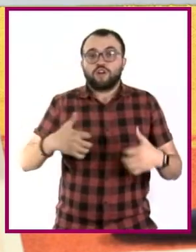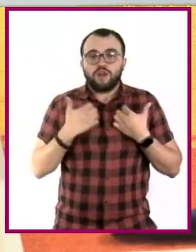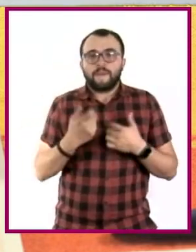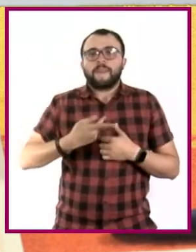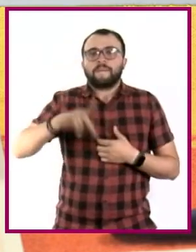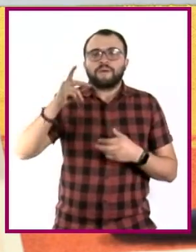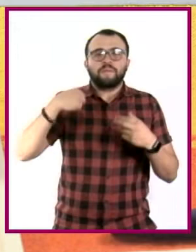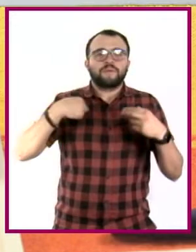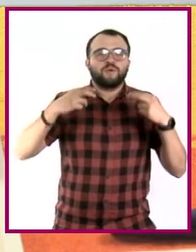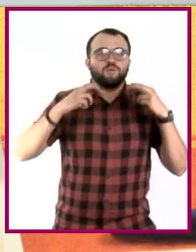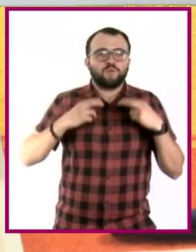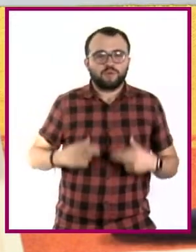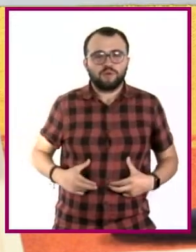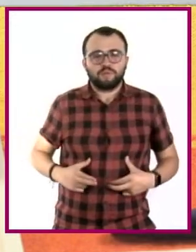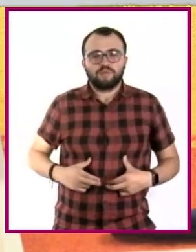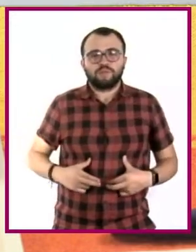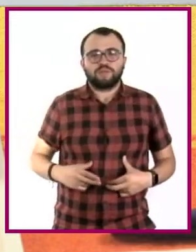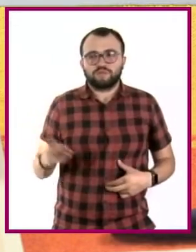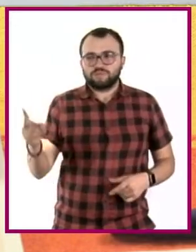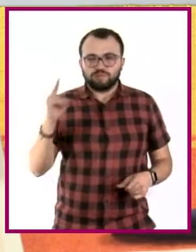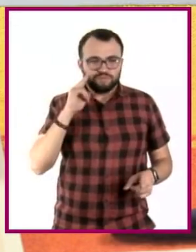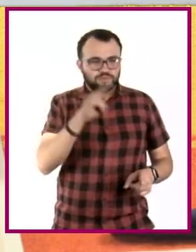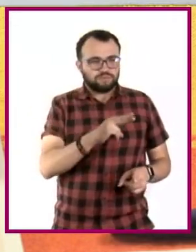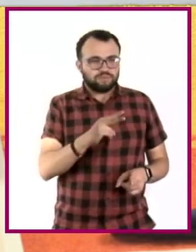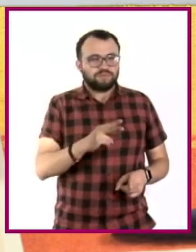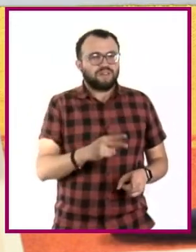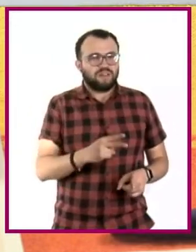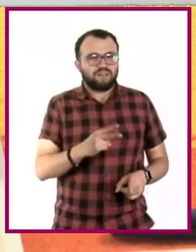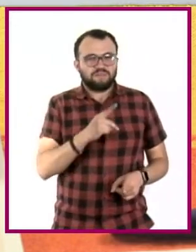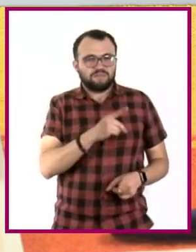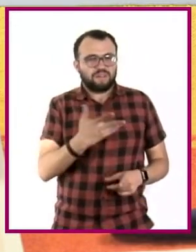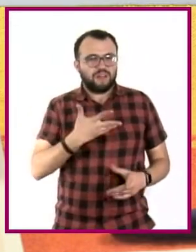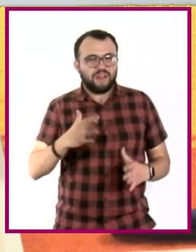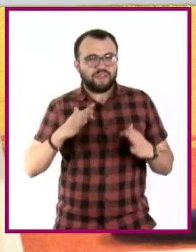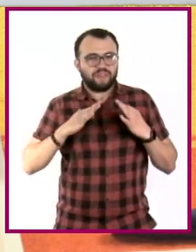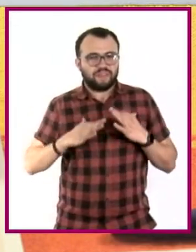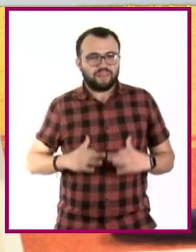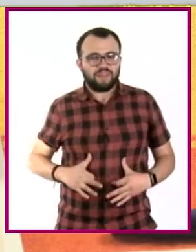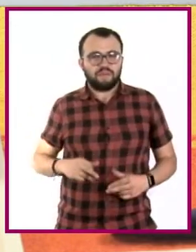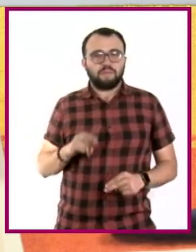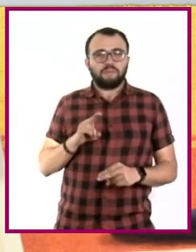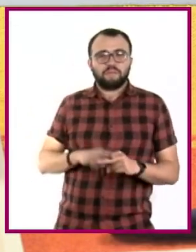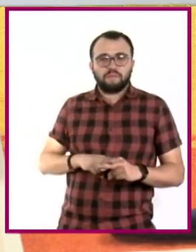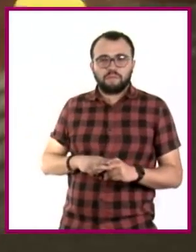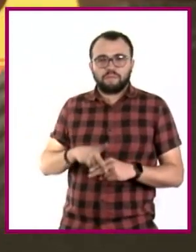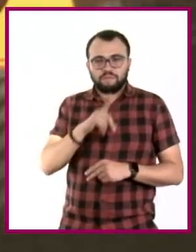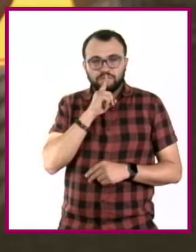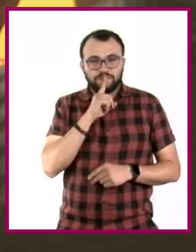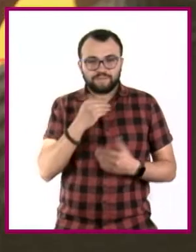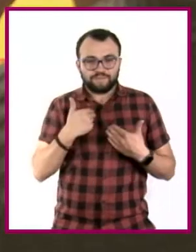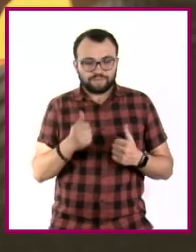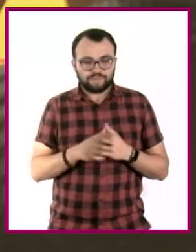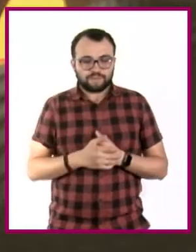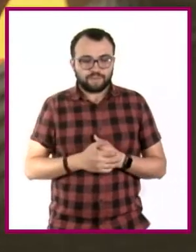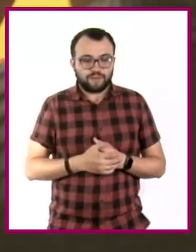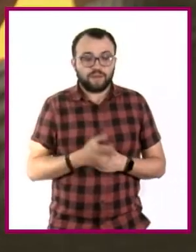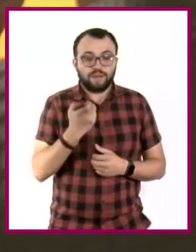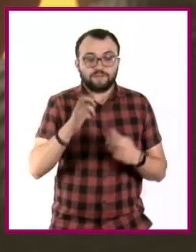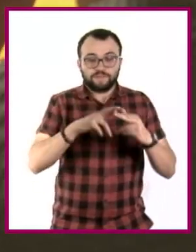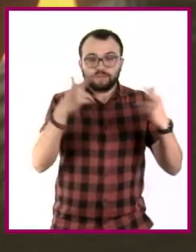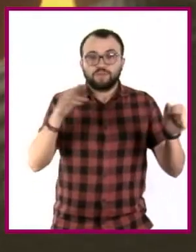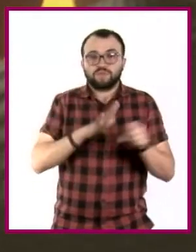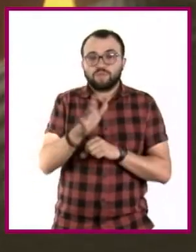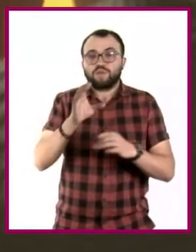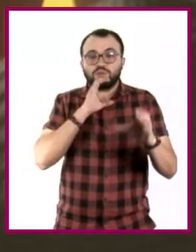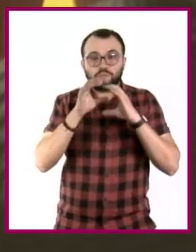mi cuerpo va a mostrar la intensidad de ese enojo. La relación que hay entre la